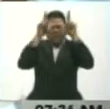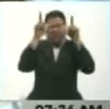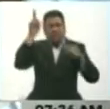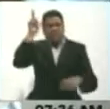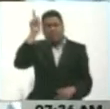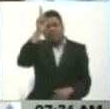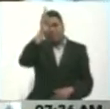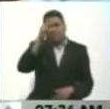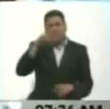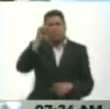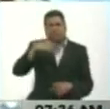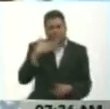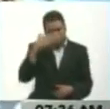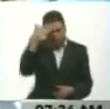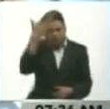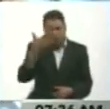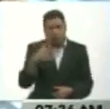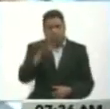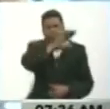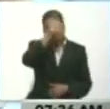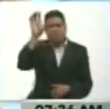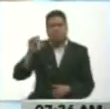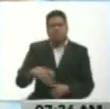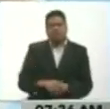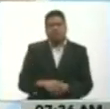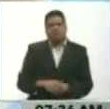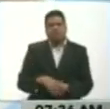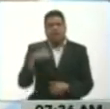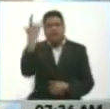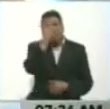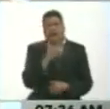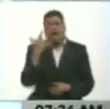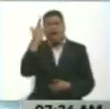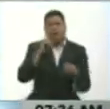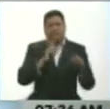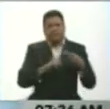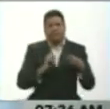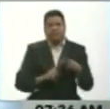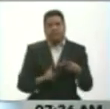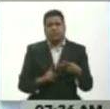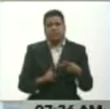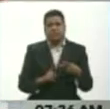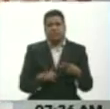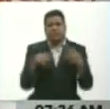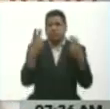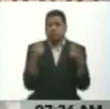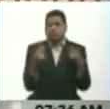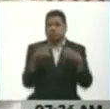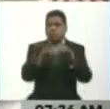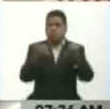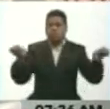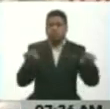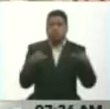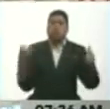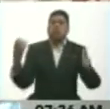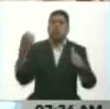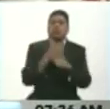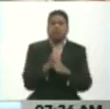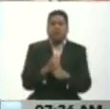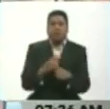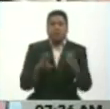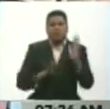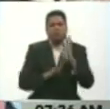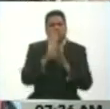era el país más desarrollado de África. Era el país con el mayor nivel de educación, había logrado un nivel de